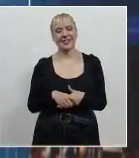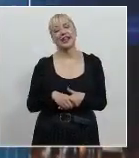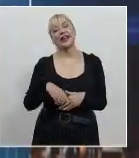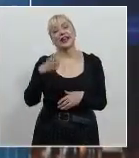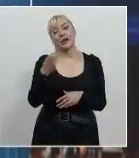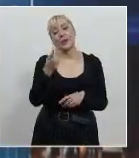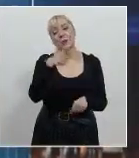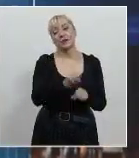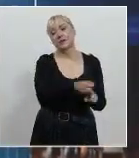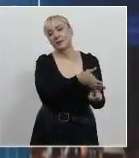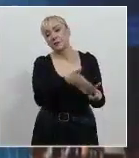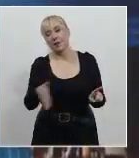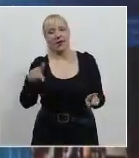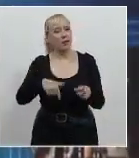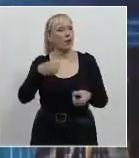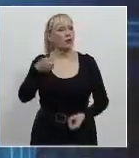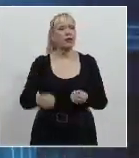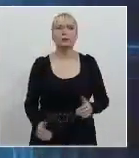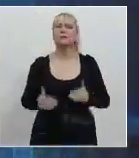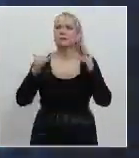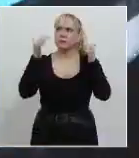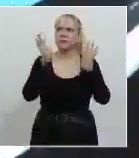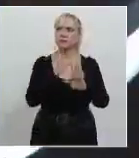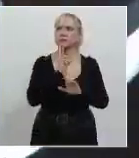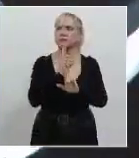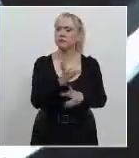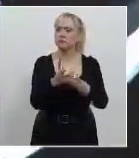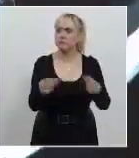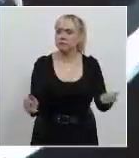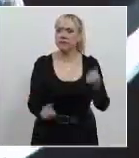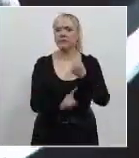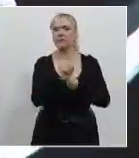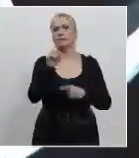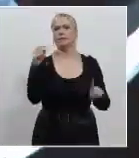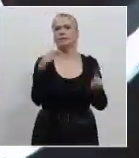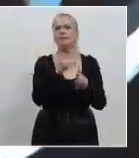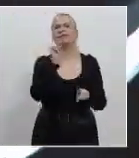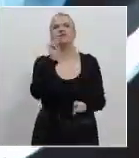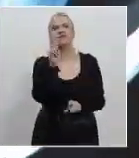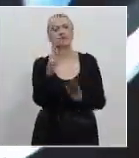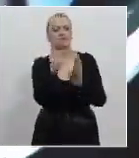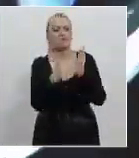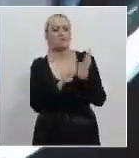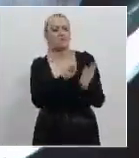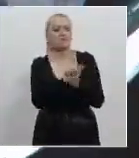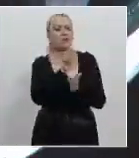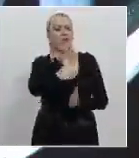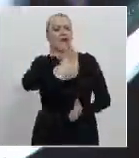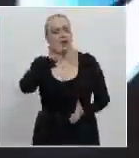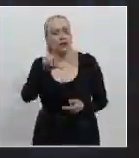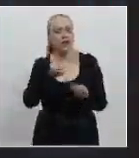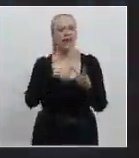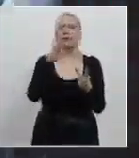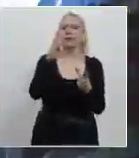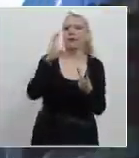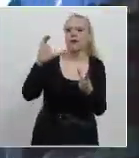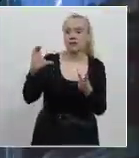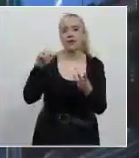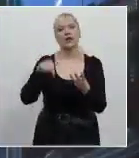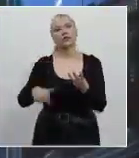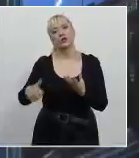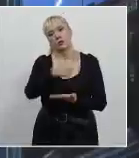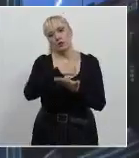Esta semana, el Pleno de la Corte resolvió asuntos relacionados con los marcos jurídicos de Jalisco, Baja California y la capital